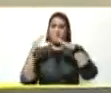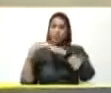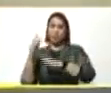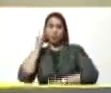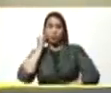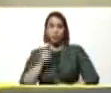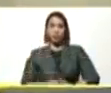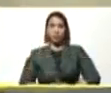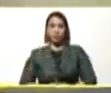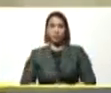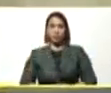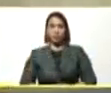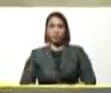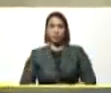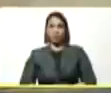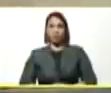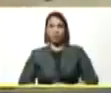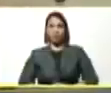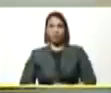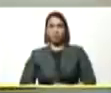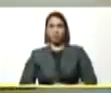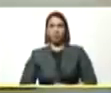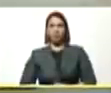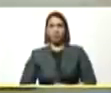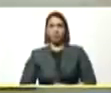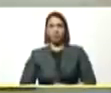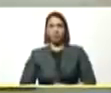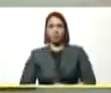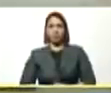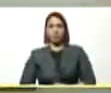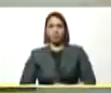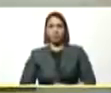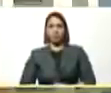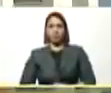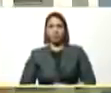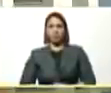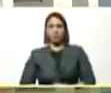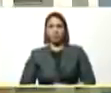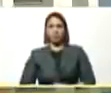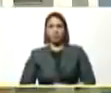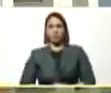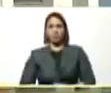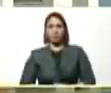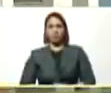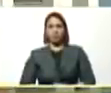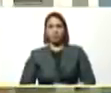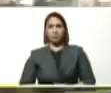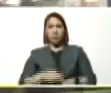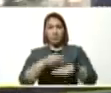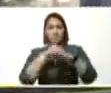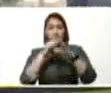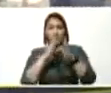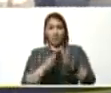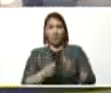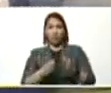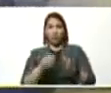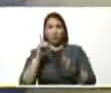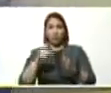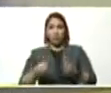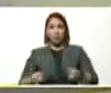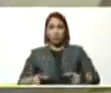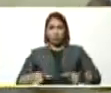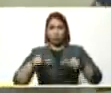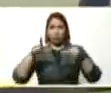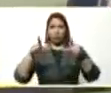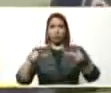a María Barco. Pero también, bueno, aquí El ministro Ildemaro envía, fíjense, esta